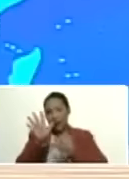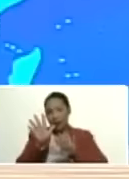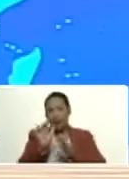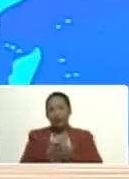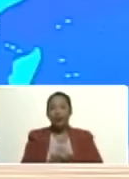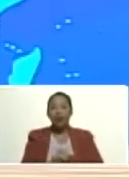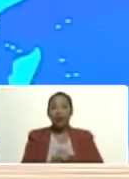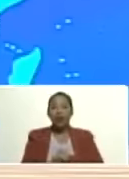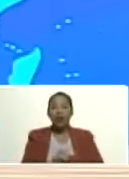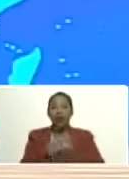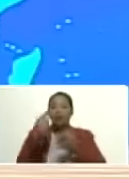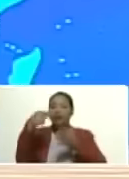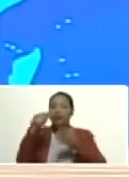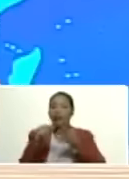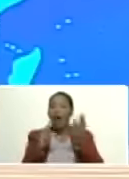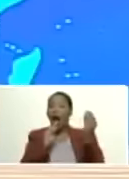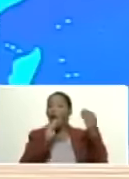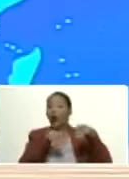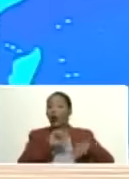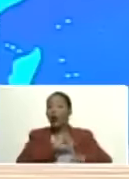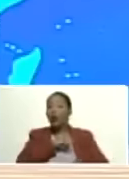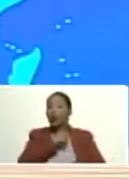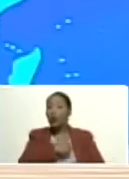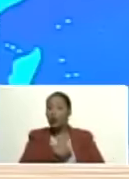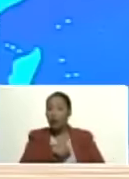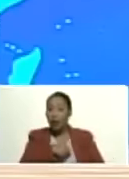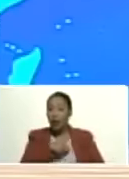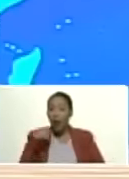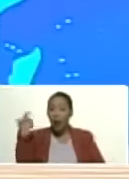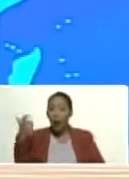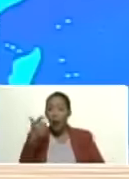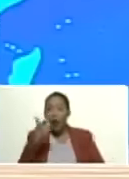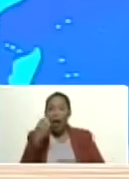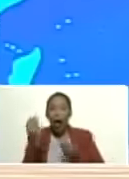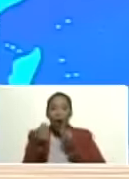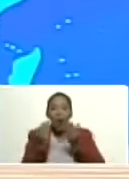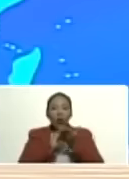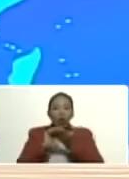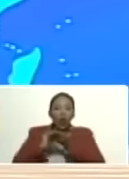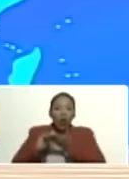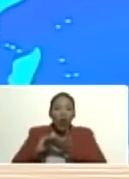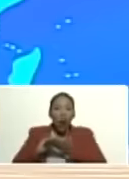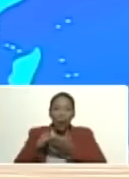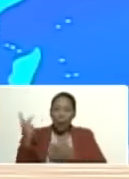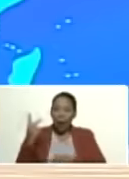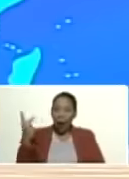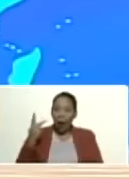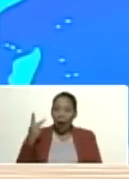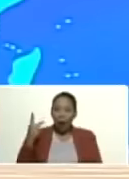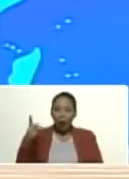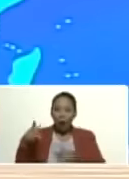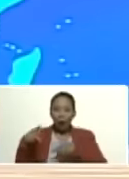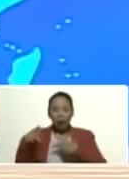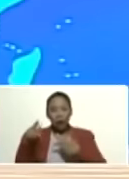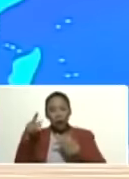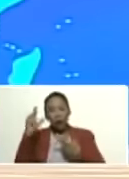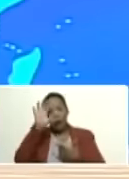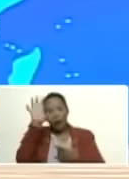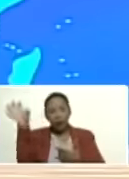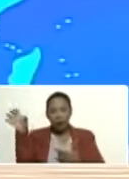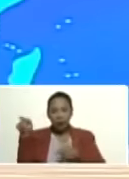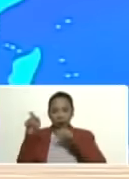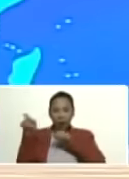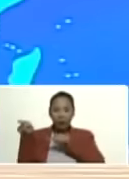2015. Lo calificamos Acuerdo de Ginebra y búsqueda de una solución práctica satisfactoria para las partes. Desde